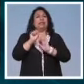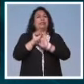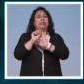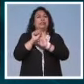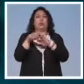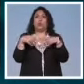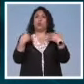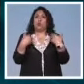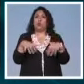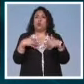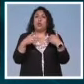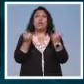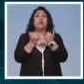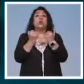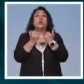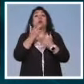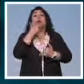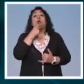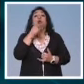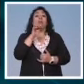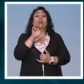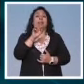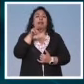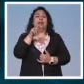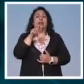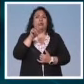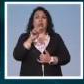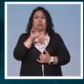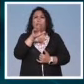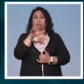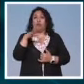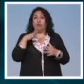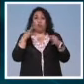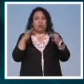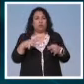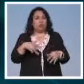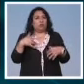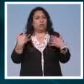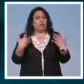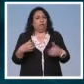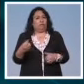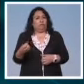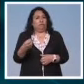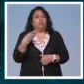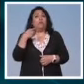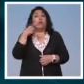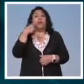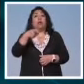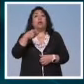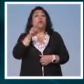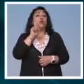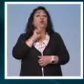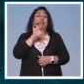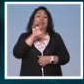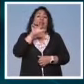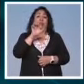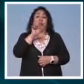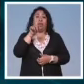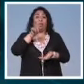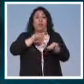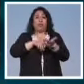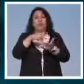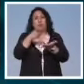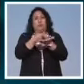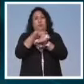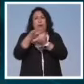por excelencia, al igual que Ernesto Cardenal. Por tanto, la Fundación se siente honrada de que Elena Poniatowska entre a formar parte de